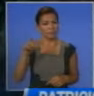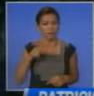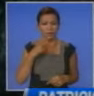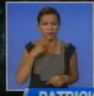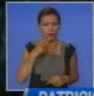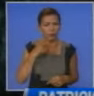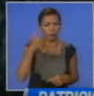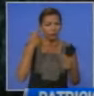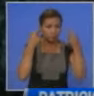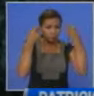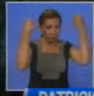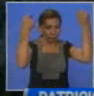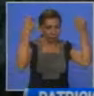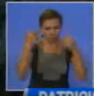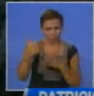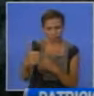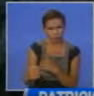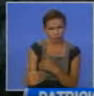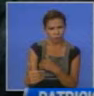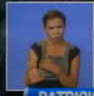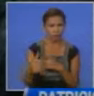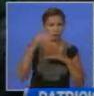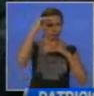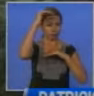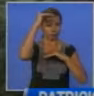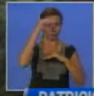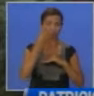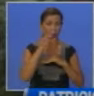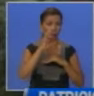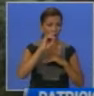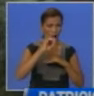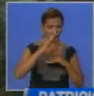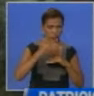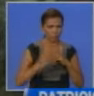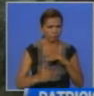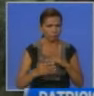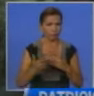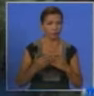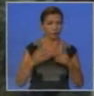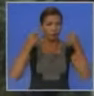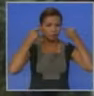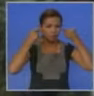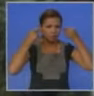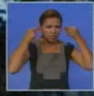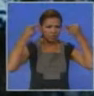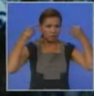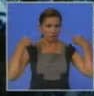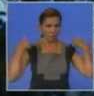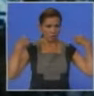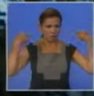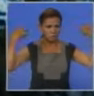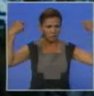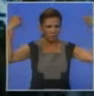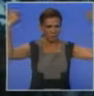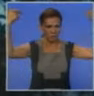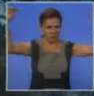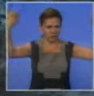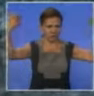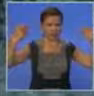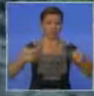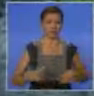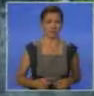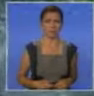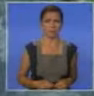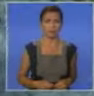80 centímetros, una cabeza de 40 centímetros, orejas grandes que le salen desde los hombros y terminan en puntas.